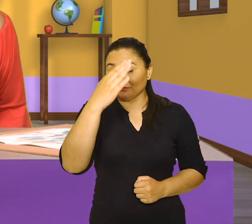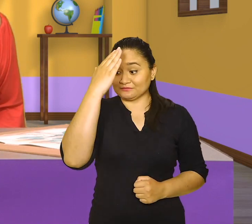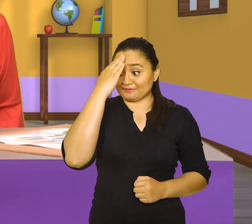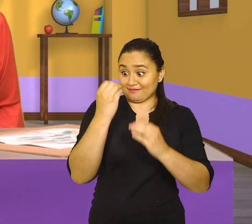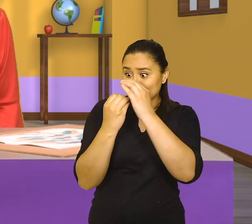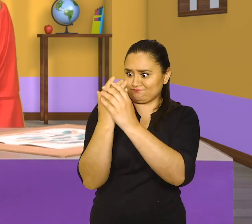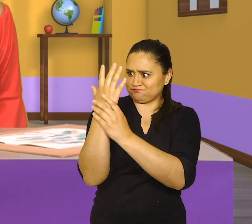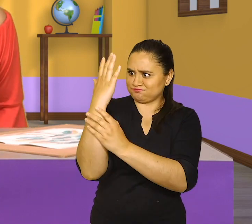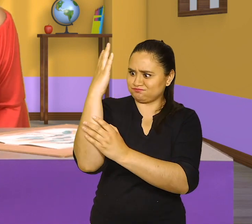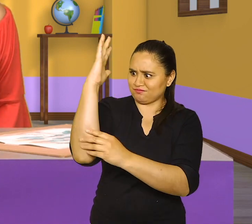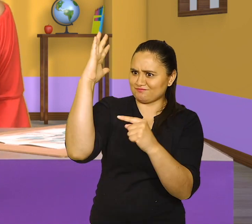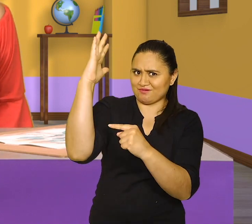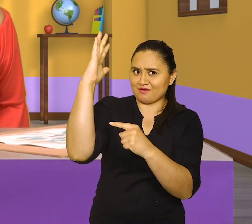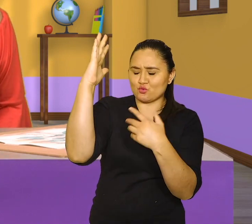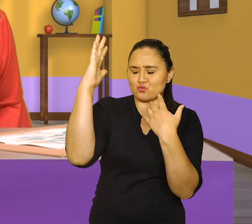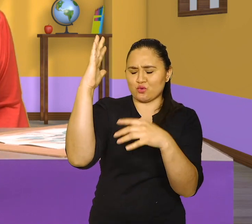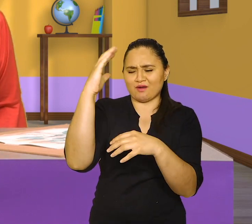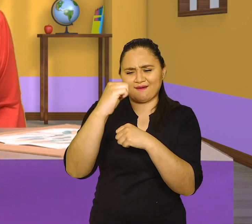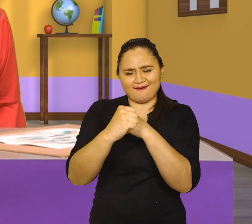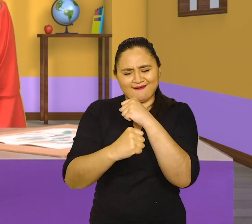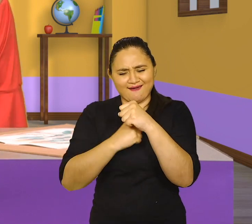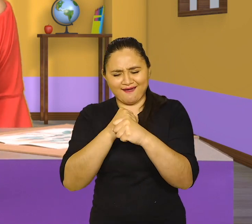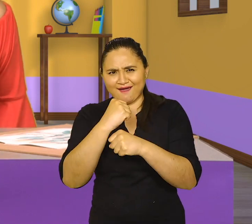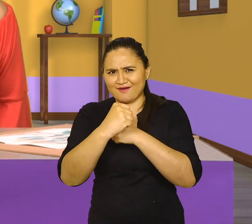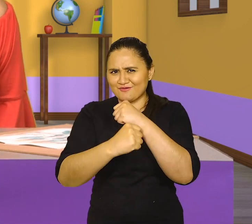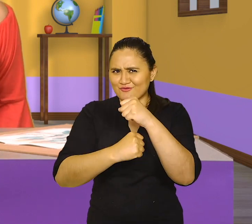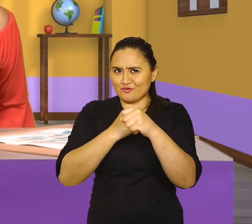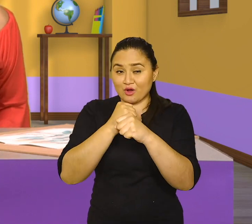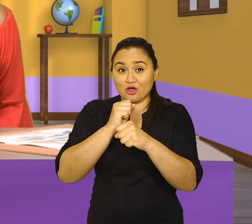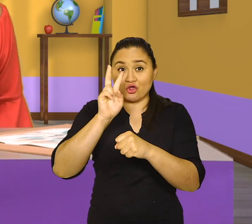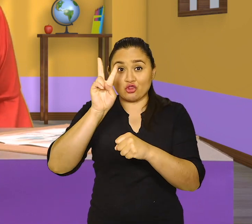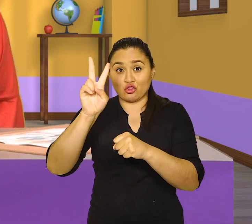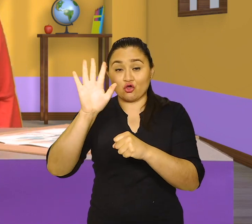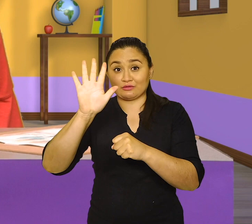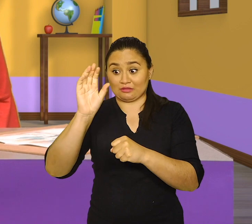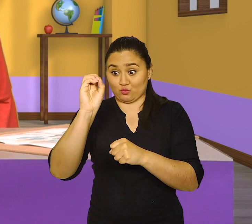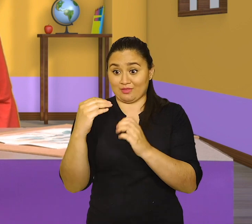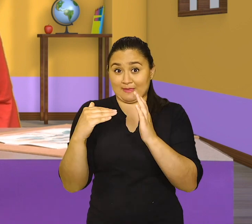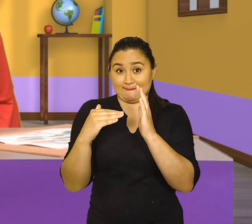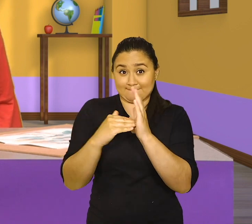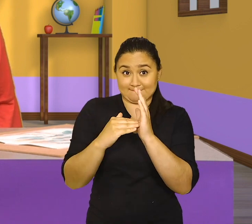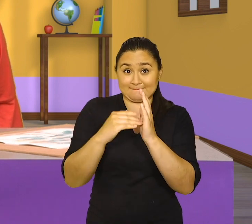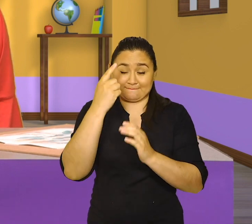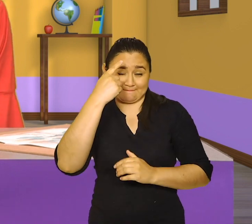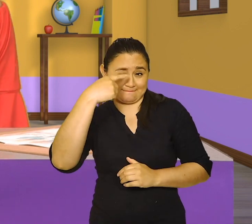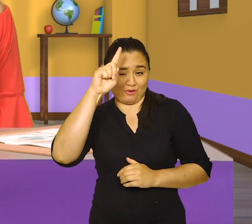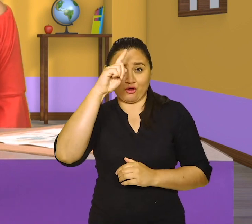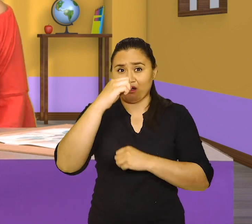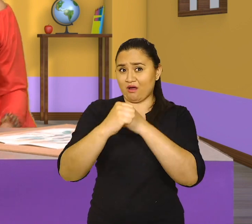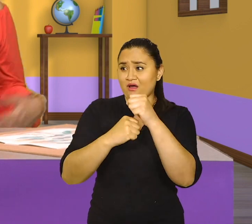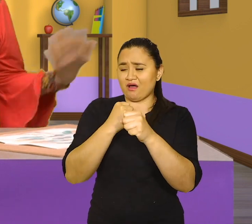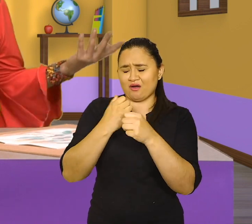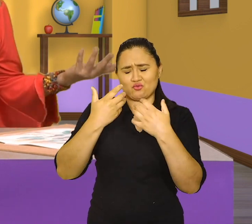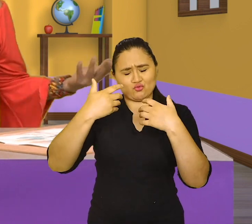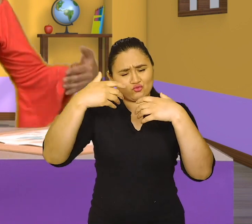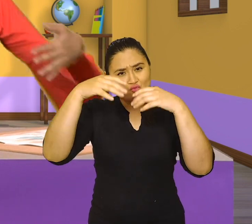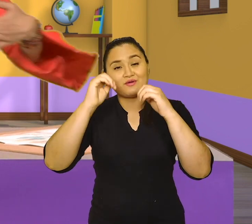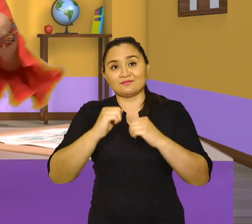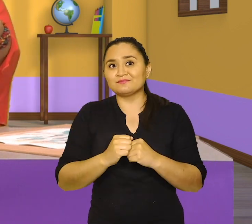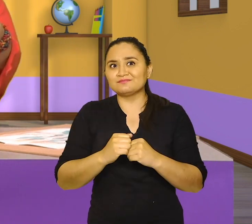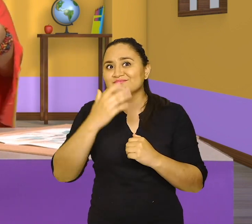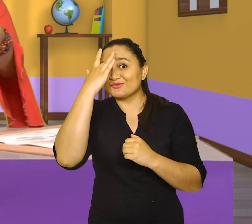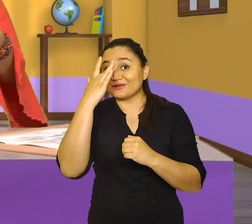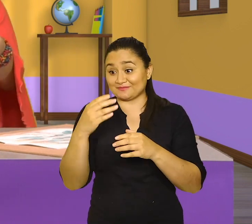¿Sabían que los árboles llevan en el planeta Tierra más de 250 millones de años? Se puede calcular la edad de un